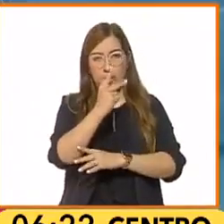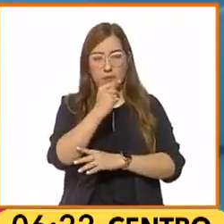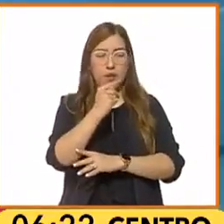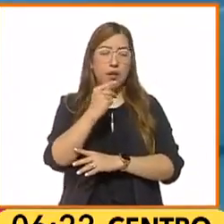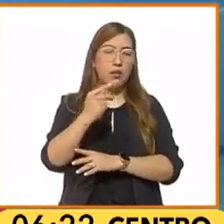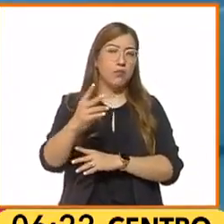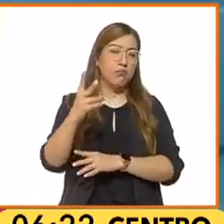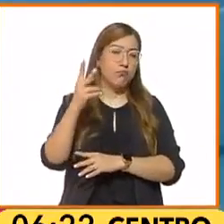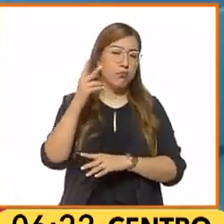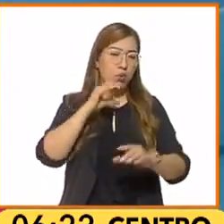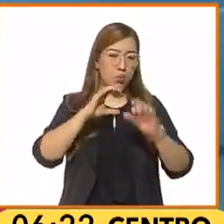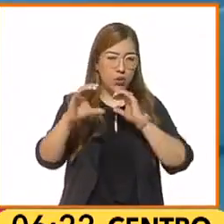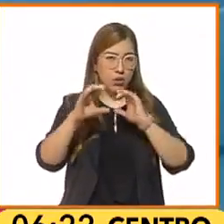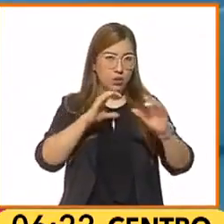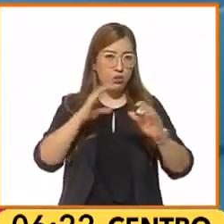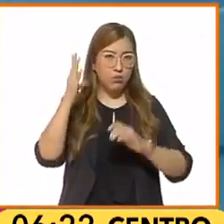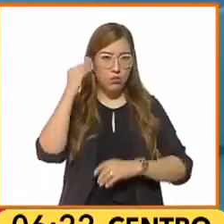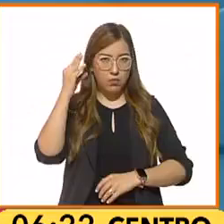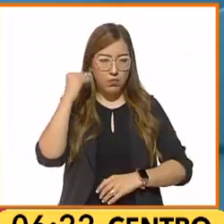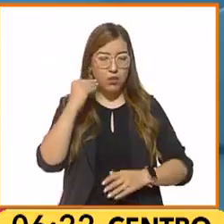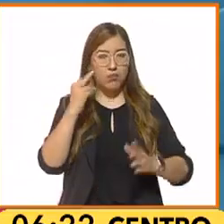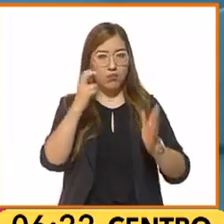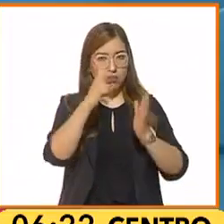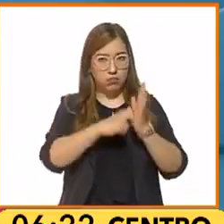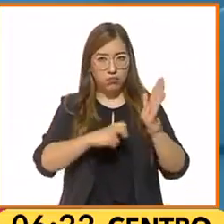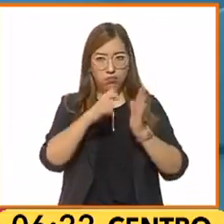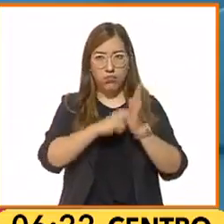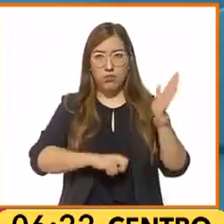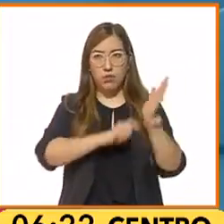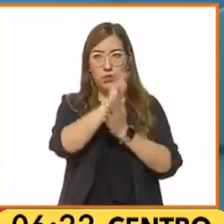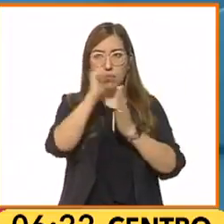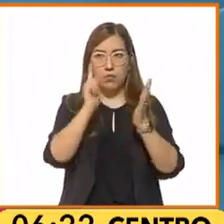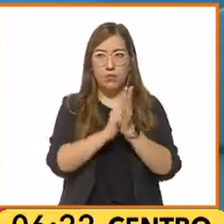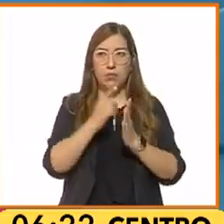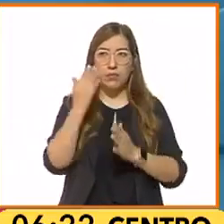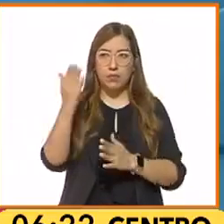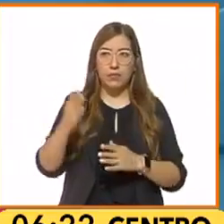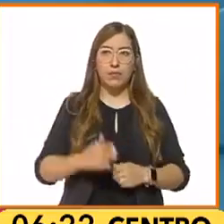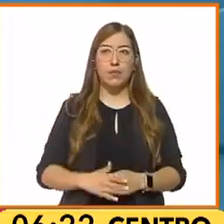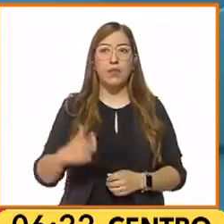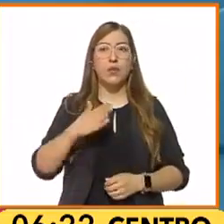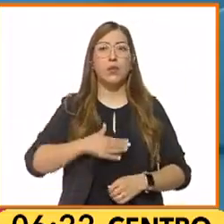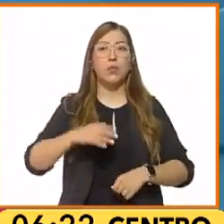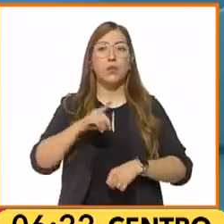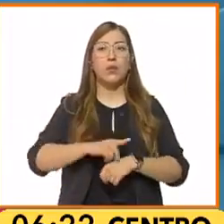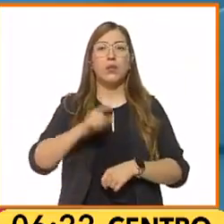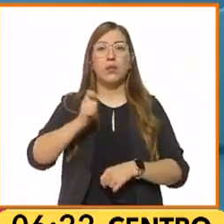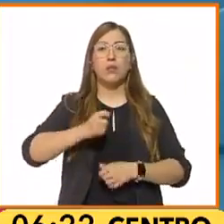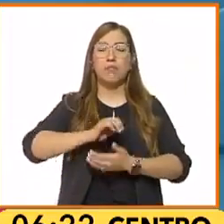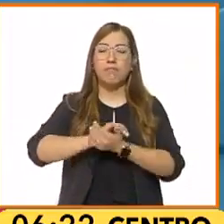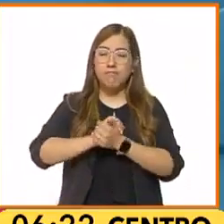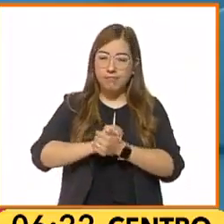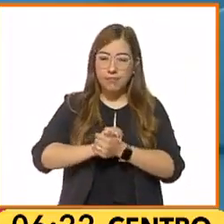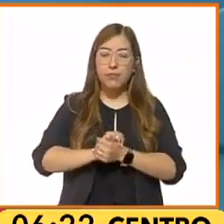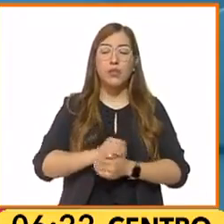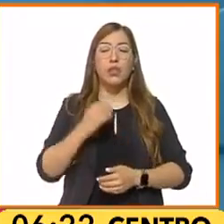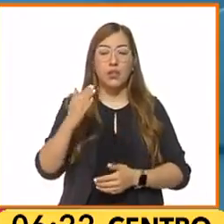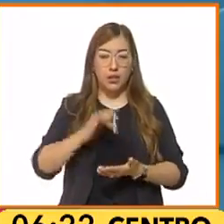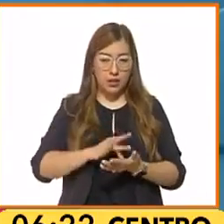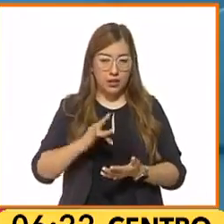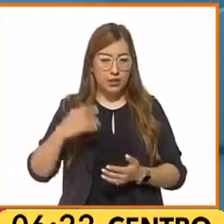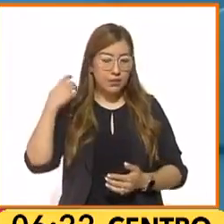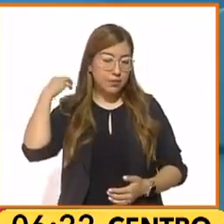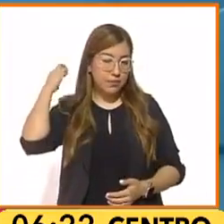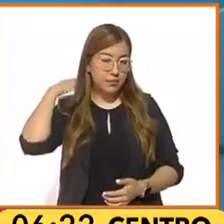días. Gracias por la comunicación. Muy buenos días, me da gusto saludarlos, a sus órdenes. Muchas gracias, senador Javier Corral. Y bueno, pues